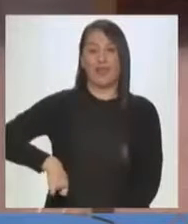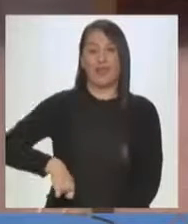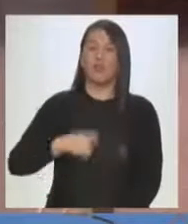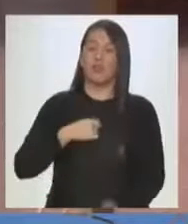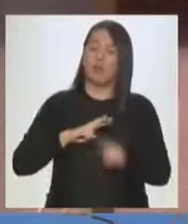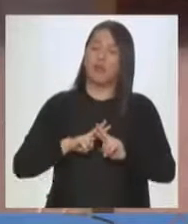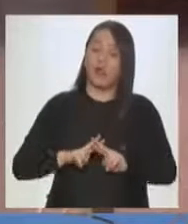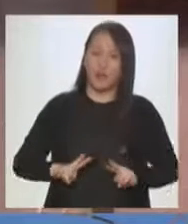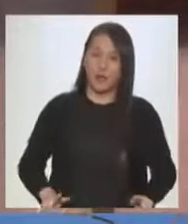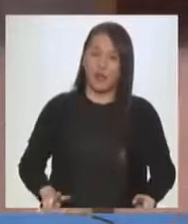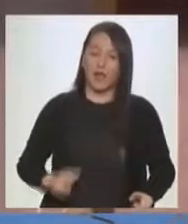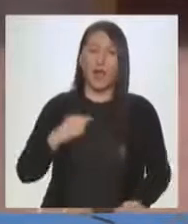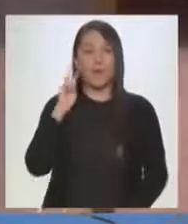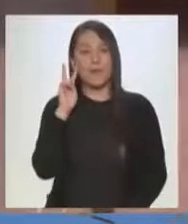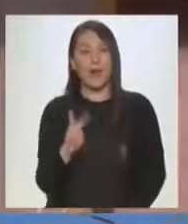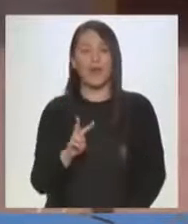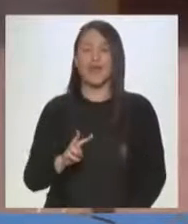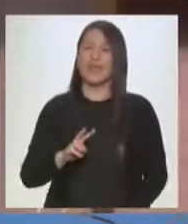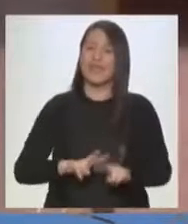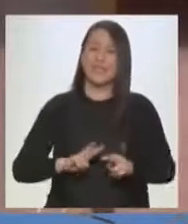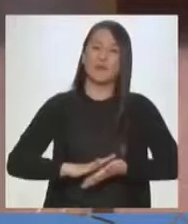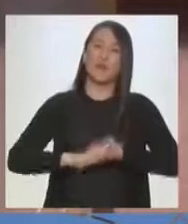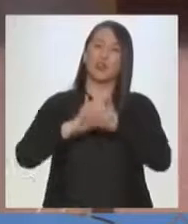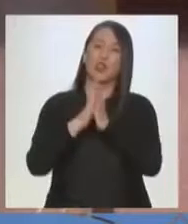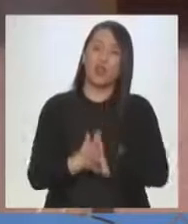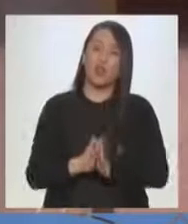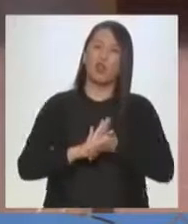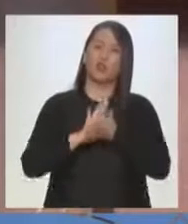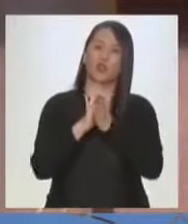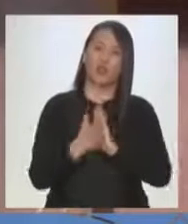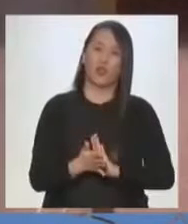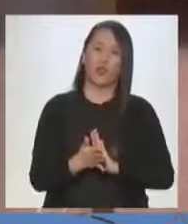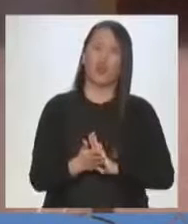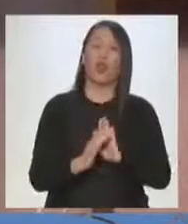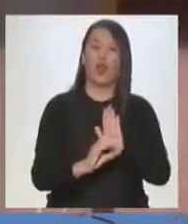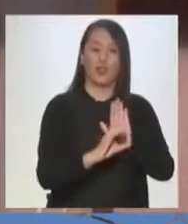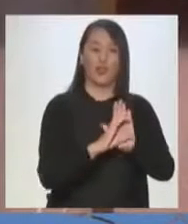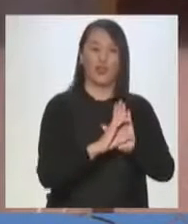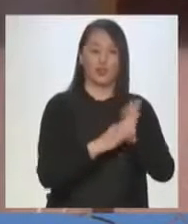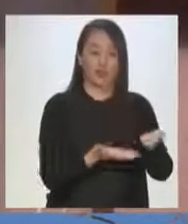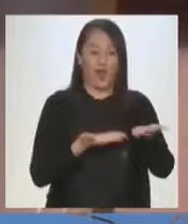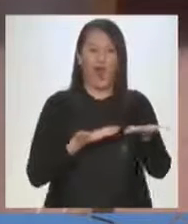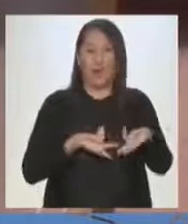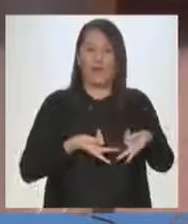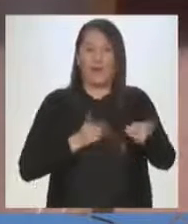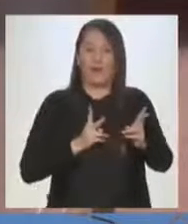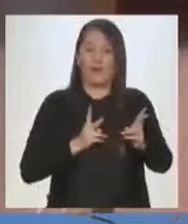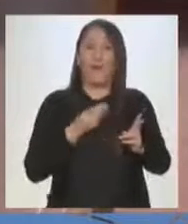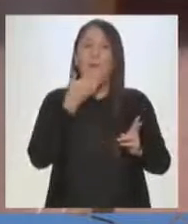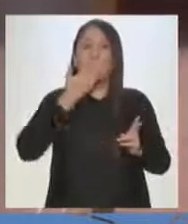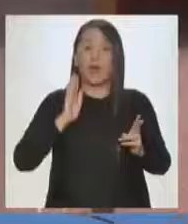tranquila desde la perspectiva de que hicimos todo, absolutamente todo, lo que la Constitución actual nos permite. Y